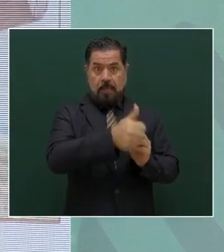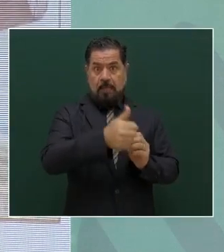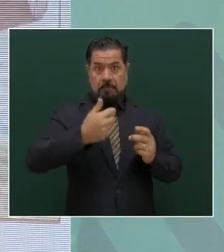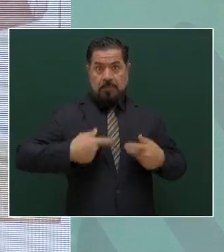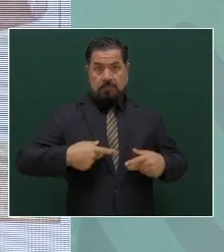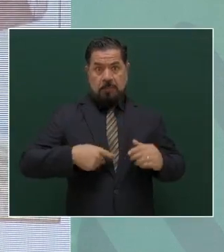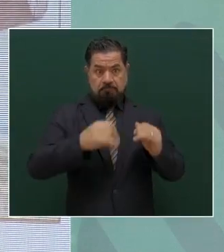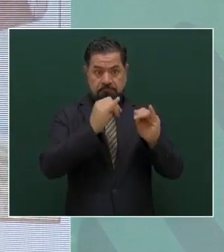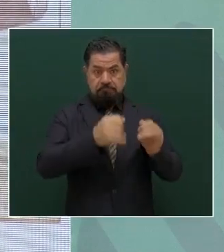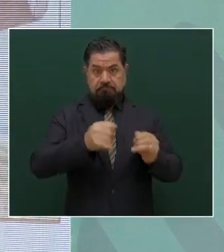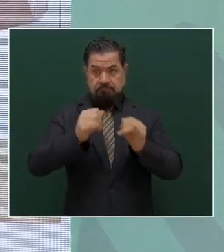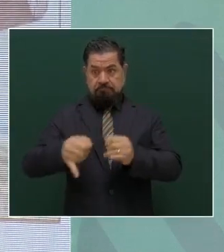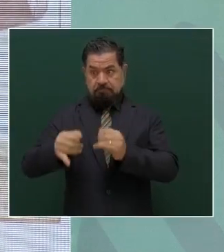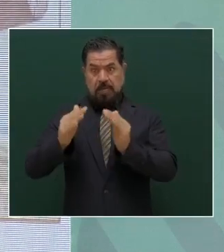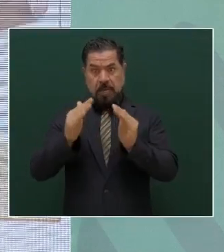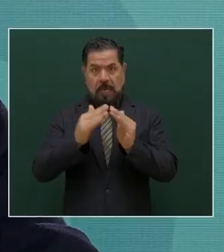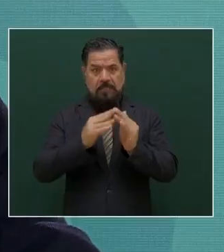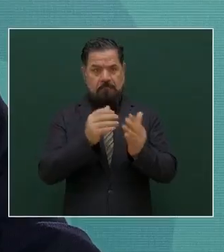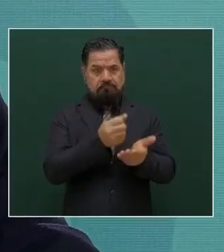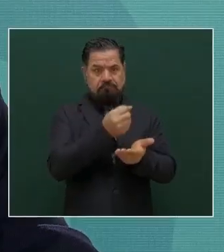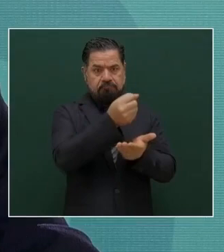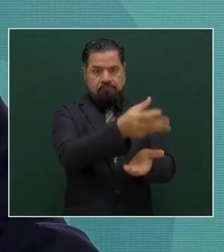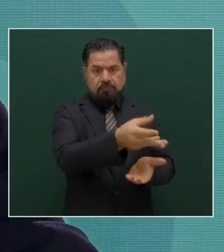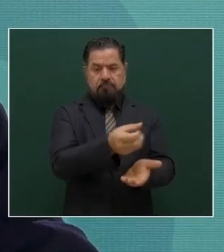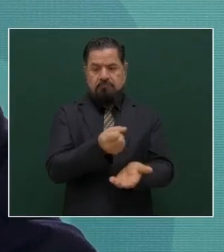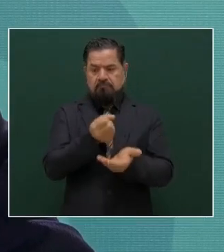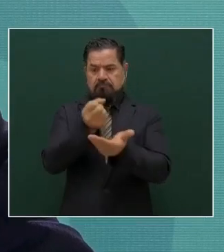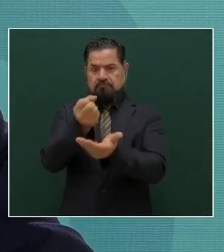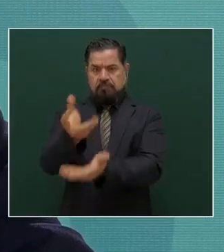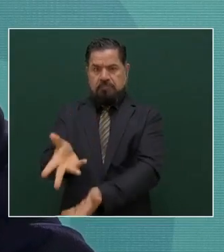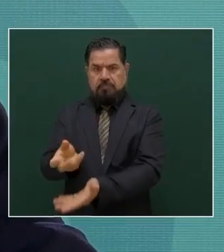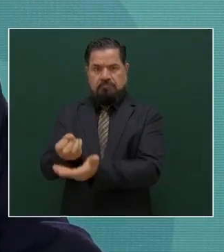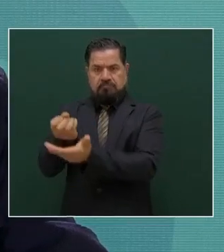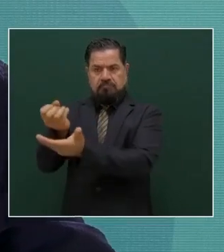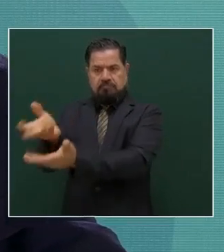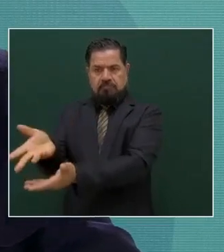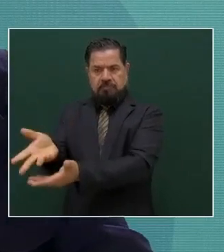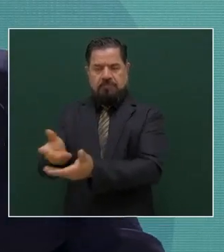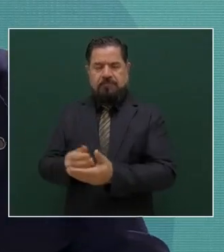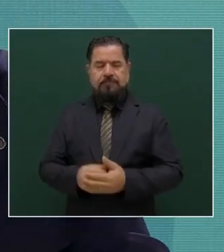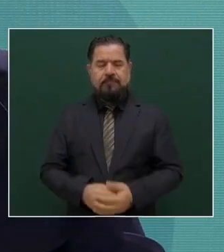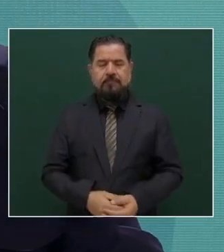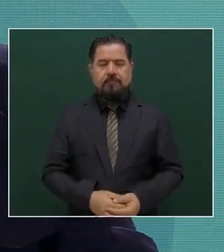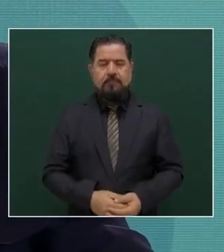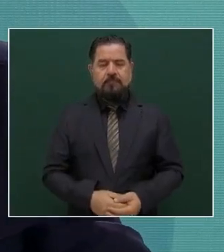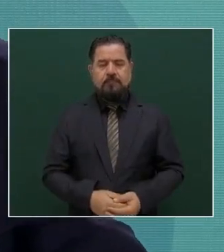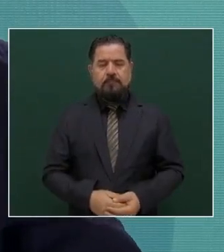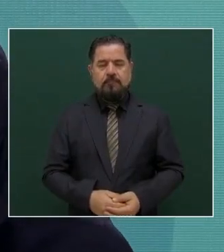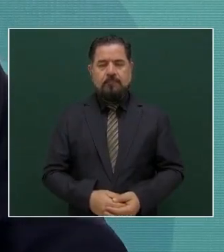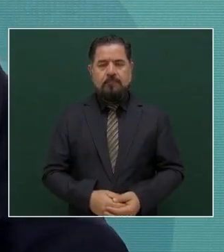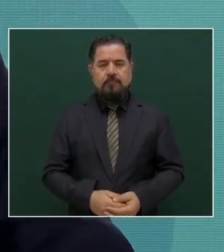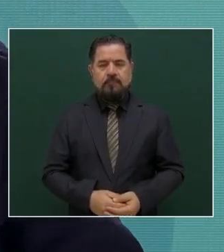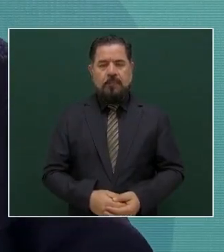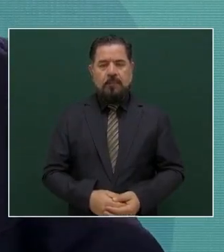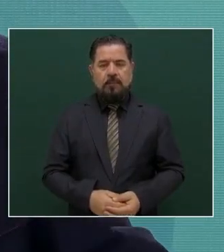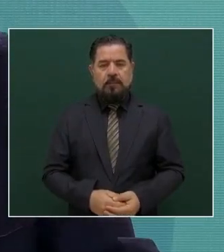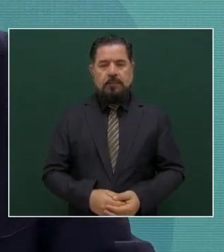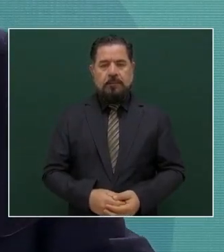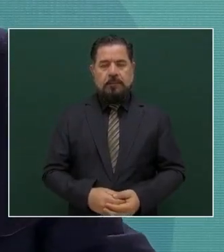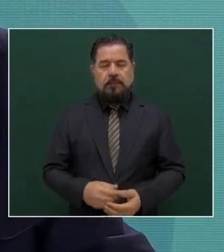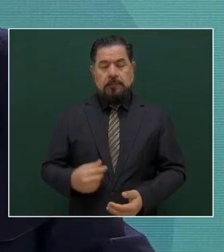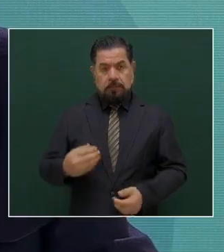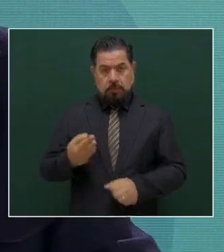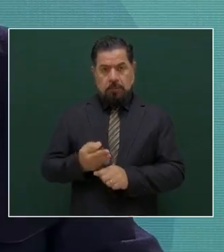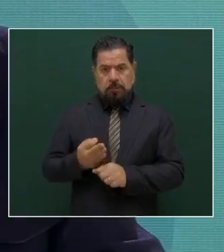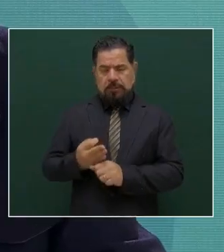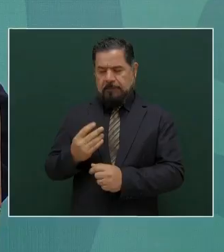hogar por hogar. Al mismo tiempo, estamos poniéndonos de acuerdo